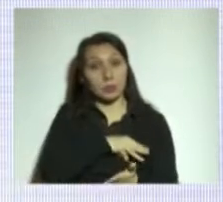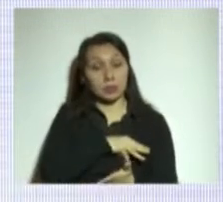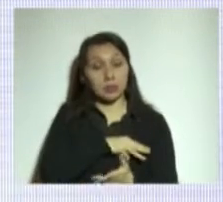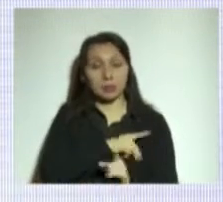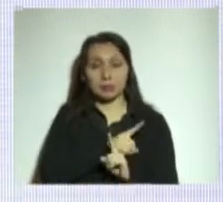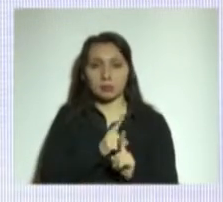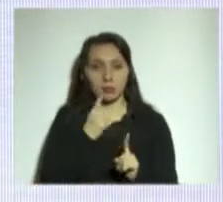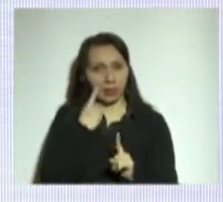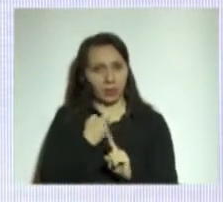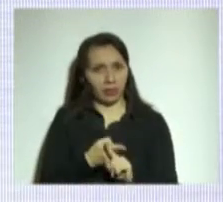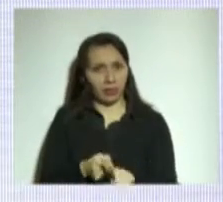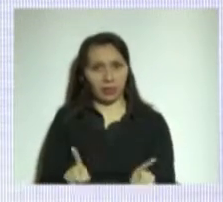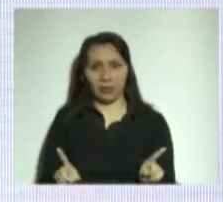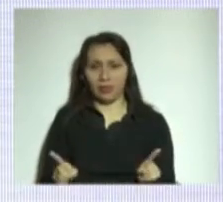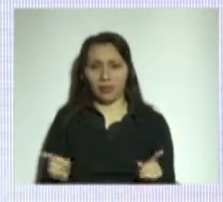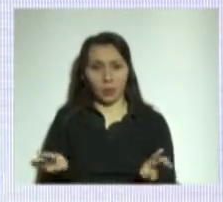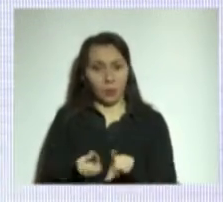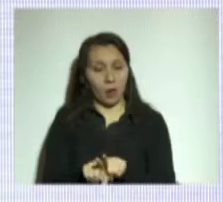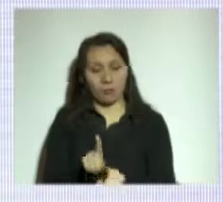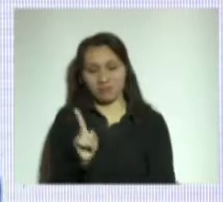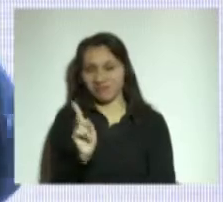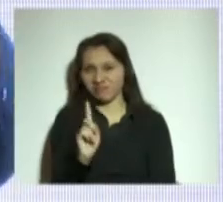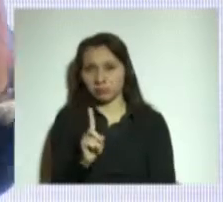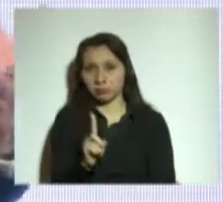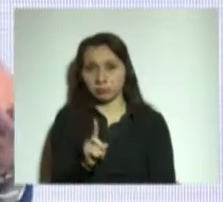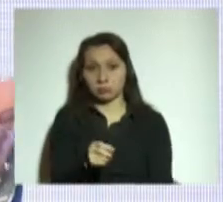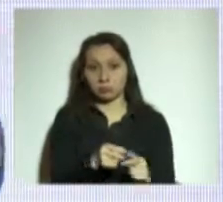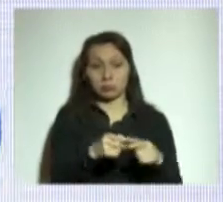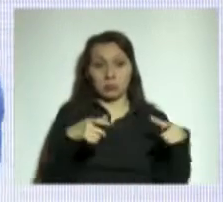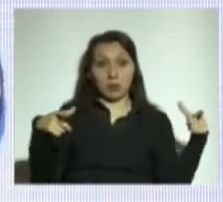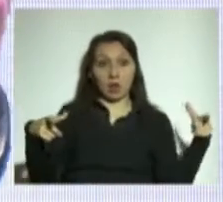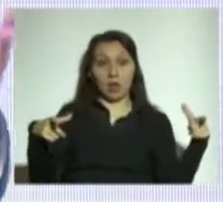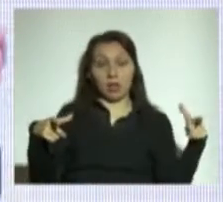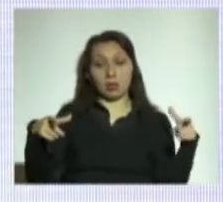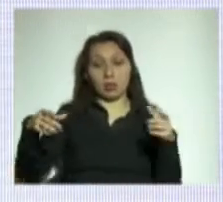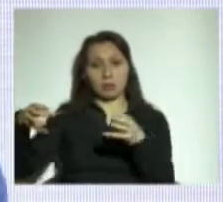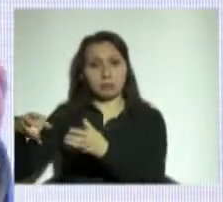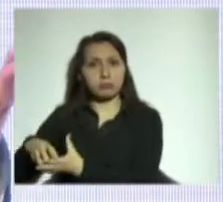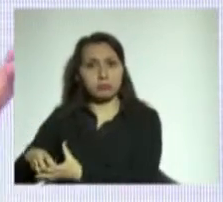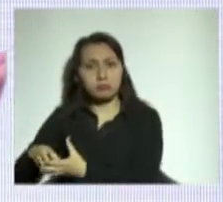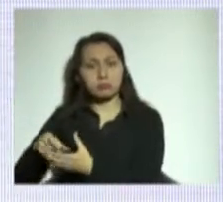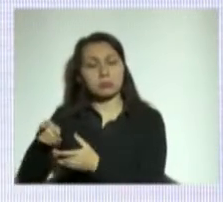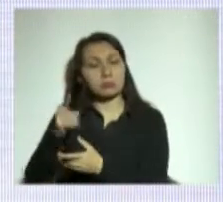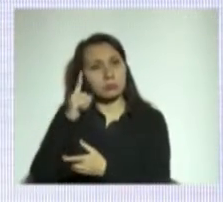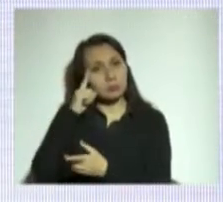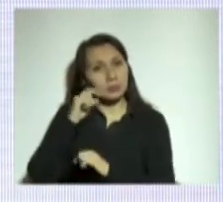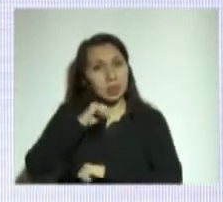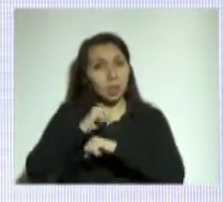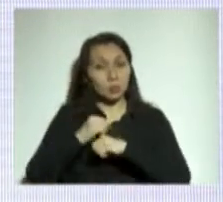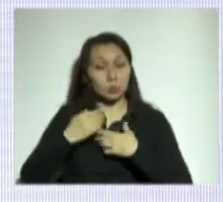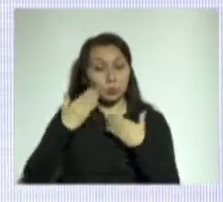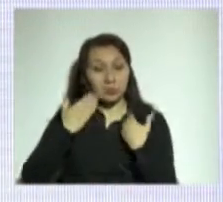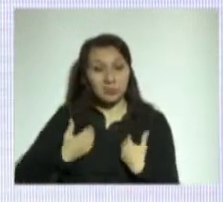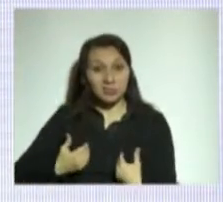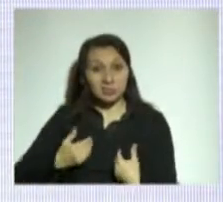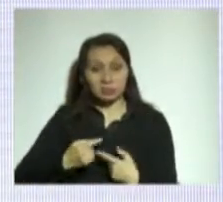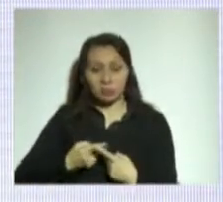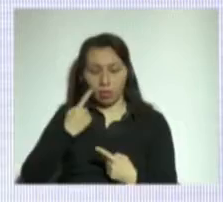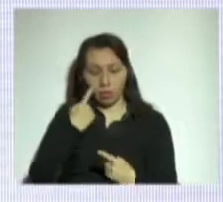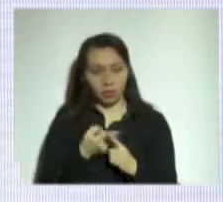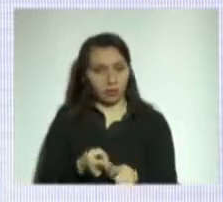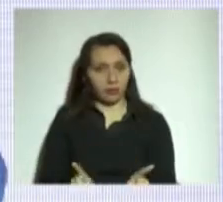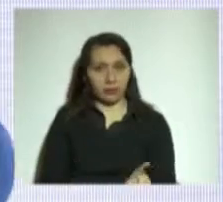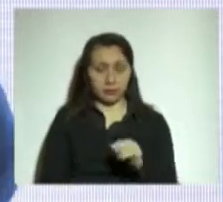no tienen nada que ver. La dimensión, aunque puedan parecerse en la constitución de la estructura física, no tienen nada que